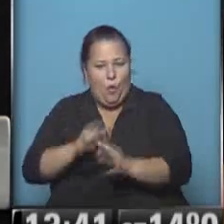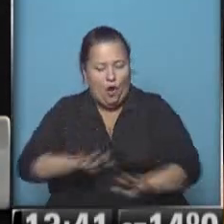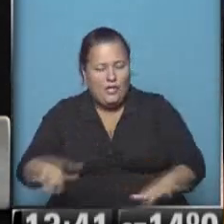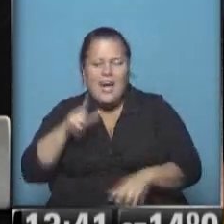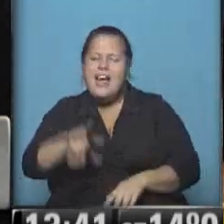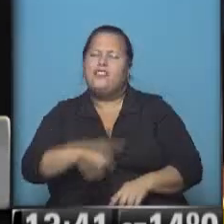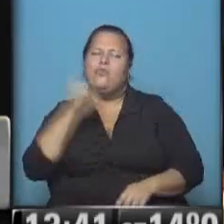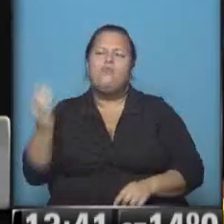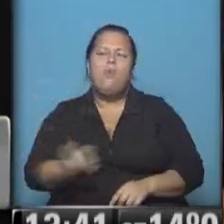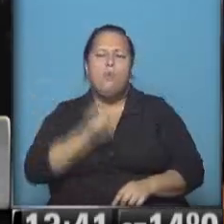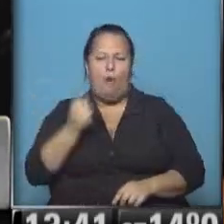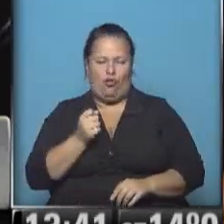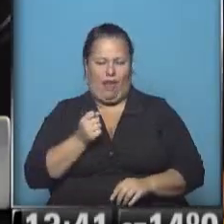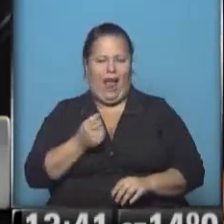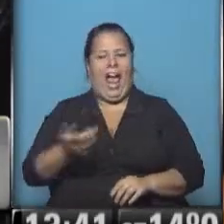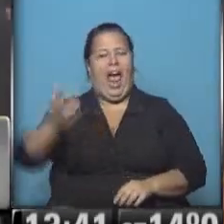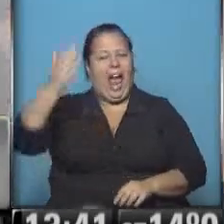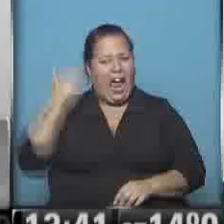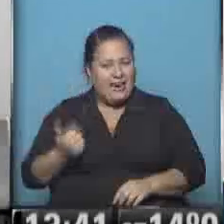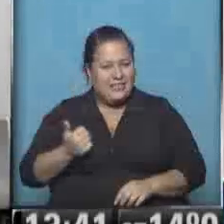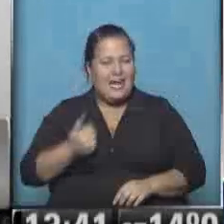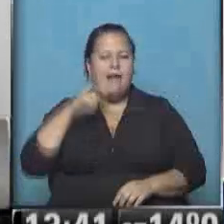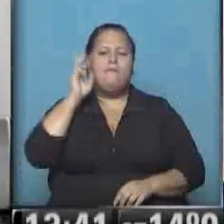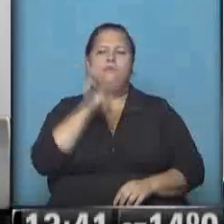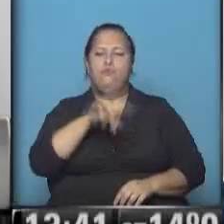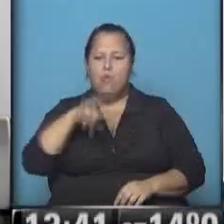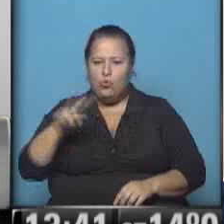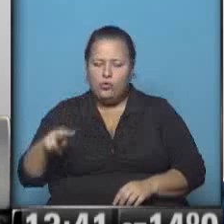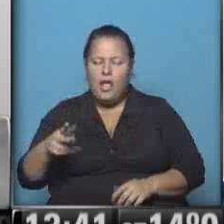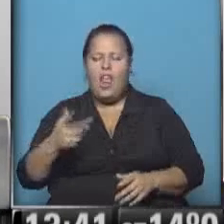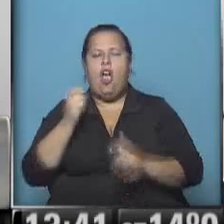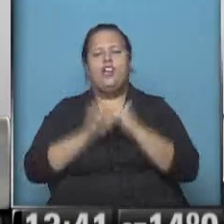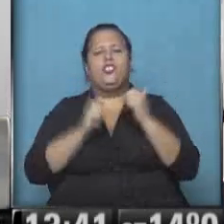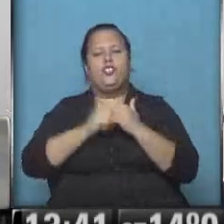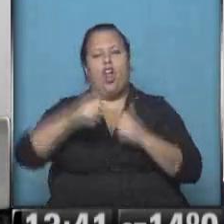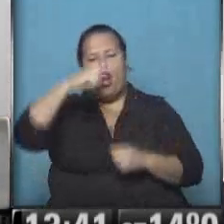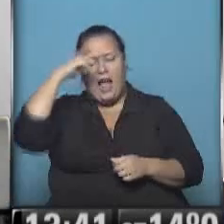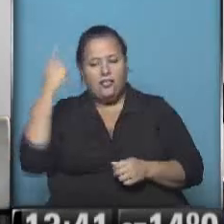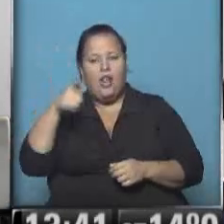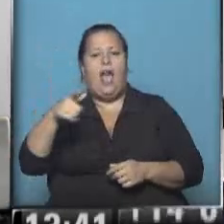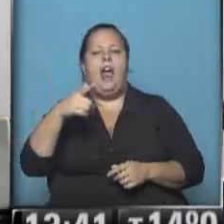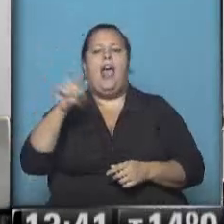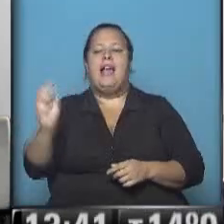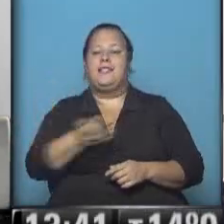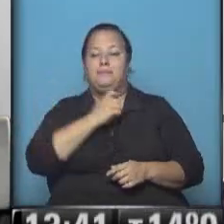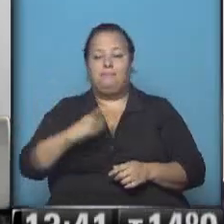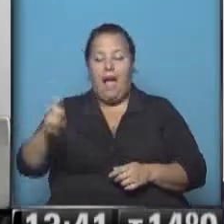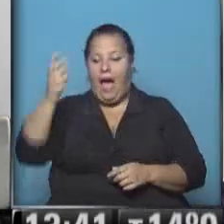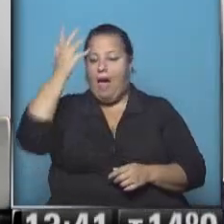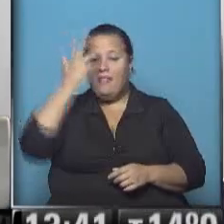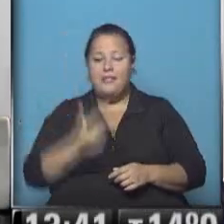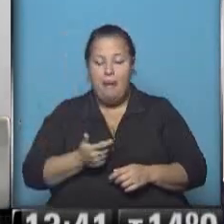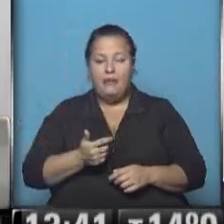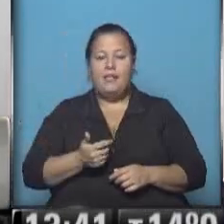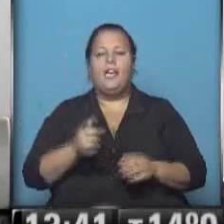es tan importante, lo de ayer en el Museo Histórico Nacional, donde la espada de San